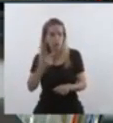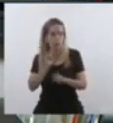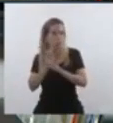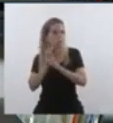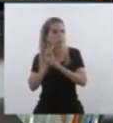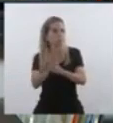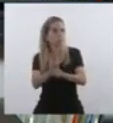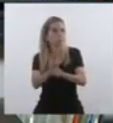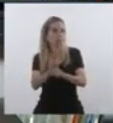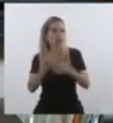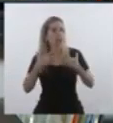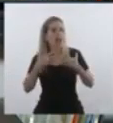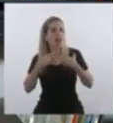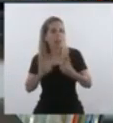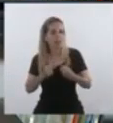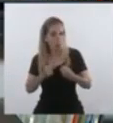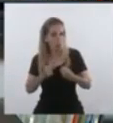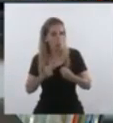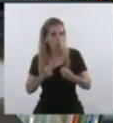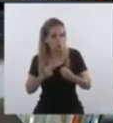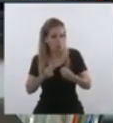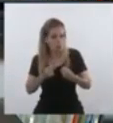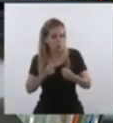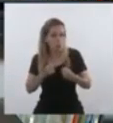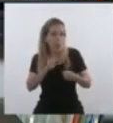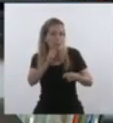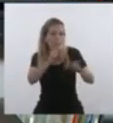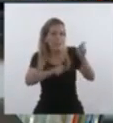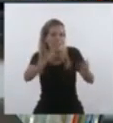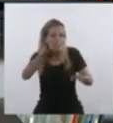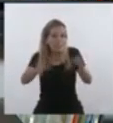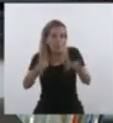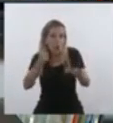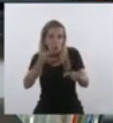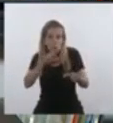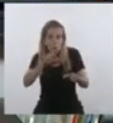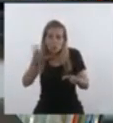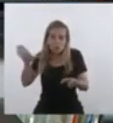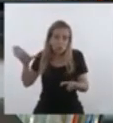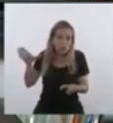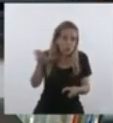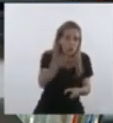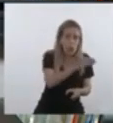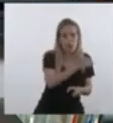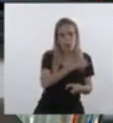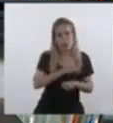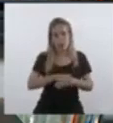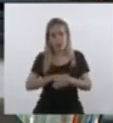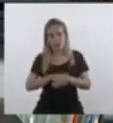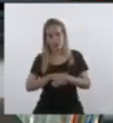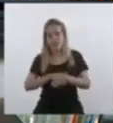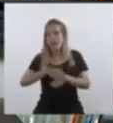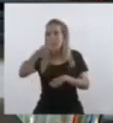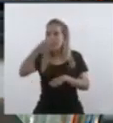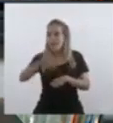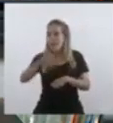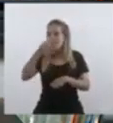la salud de todos y todas las argentinas. Y en